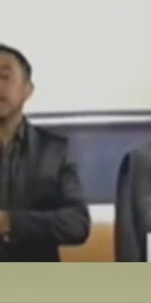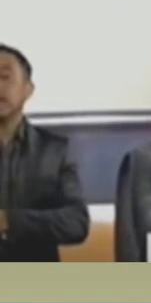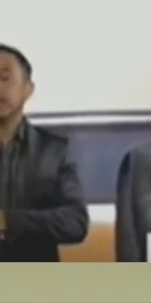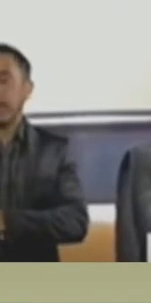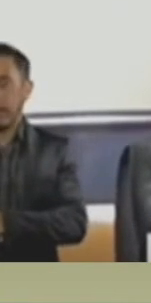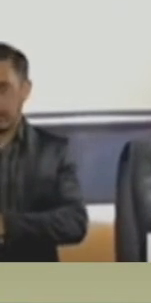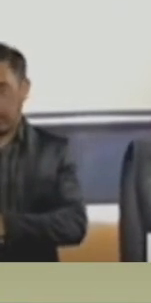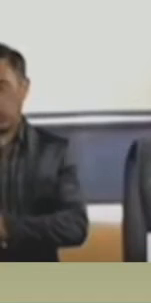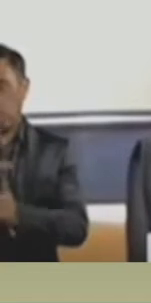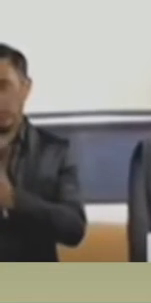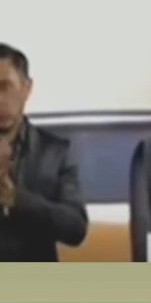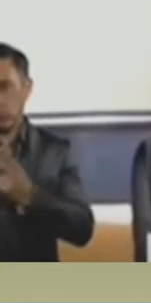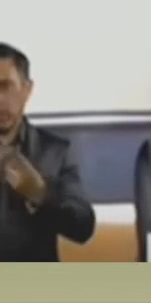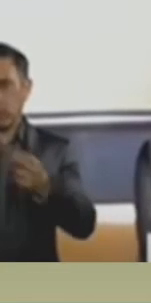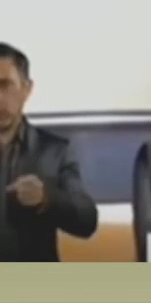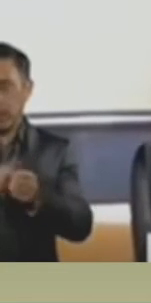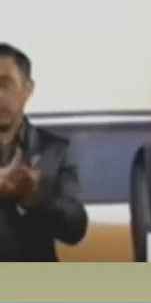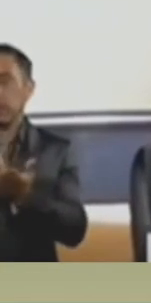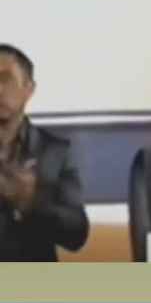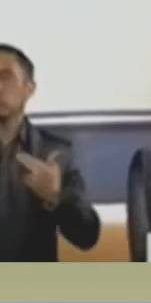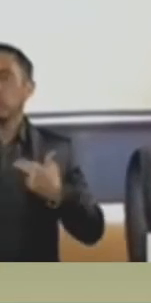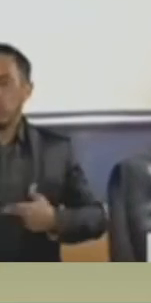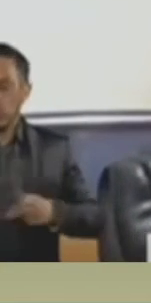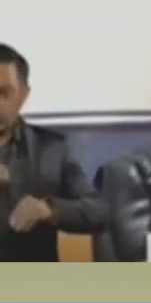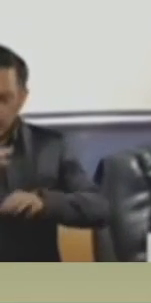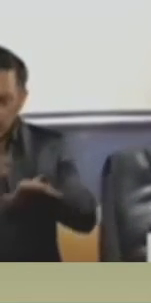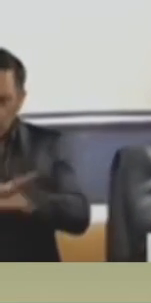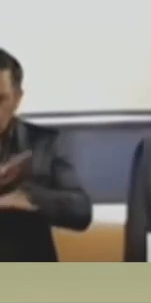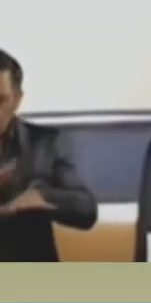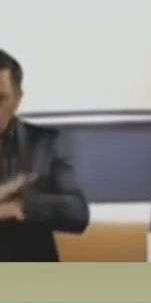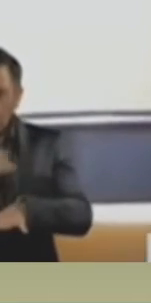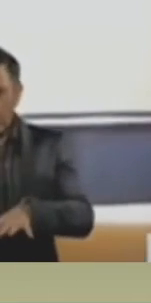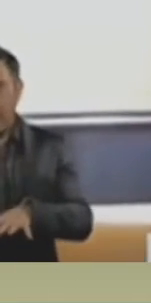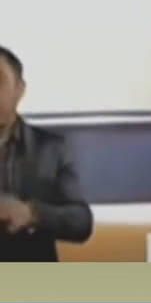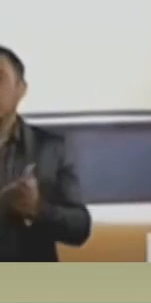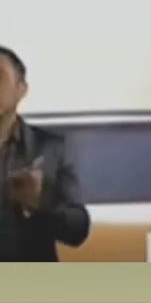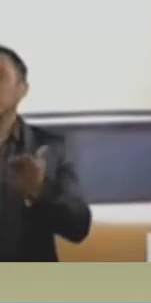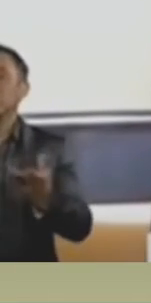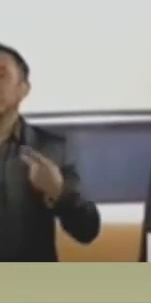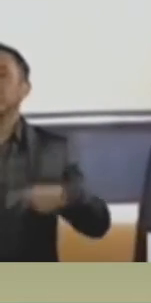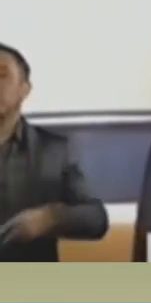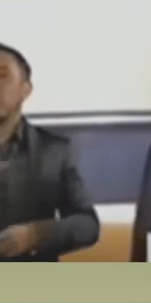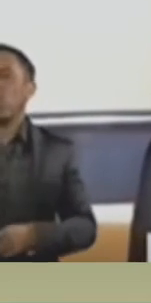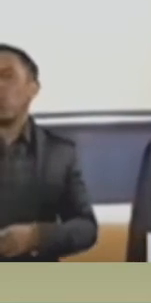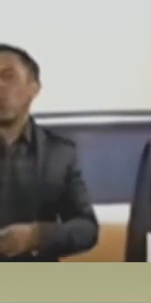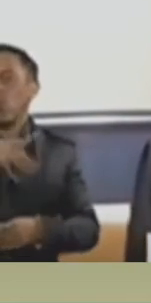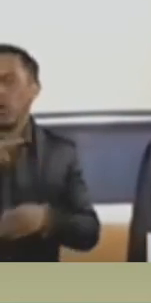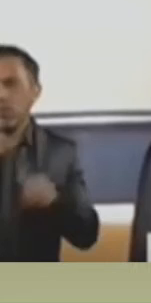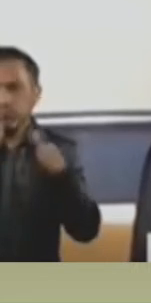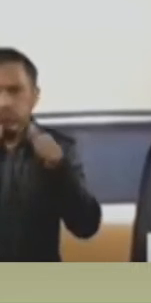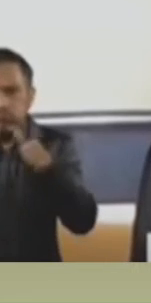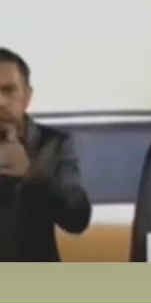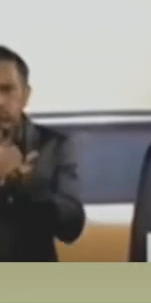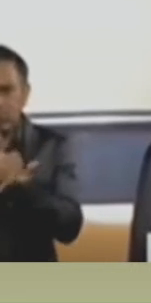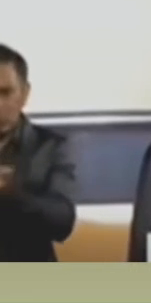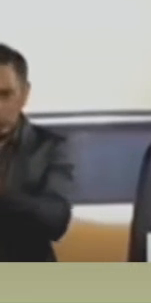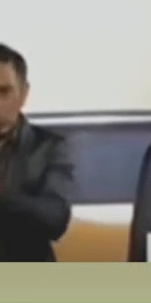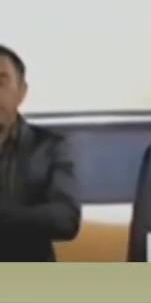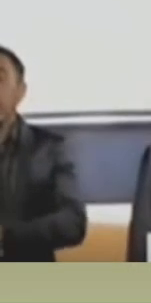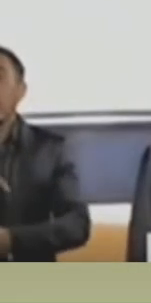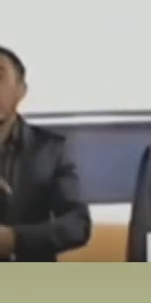Derechos Humanos y ponerla al servicio del pueblo. Lo hicimos fortaleciendo los mecanismos